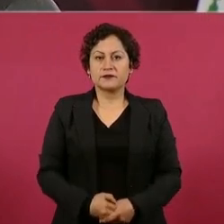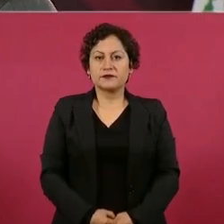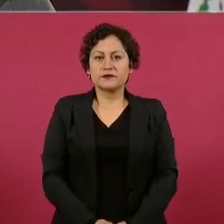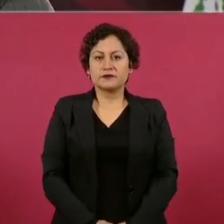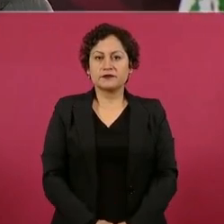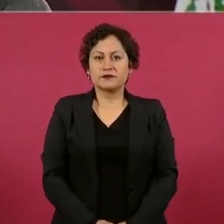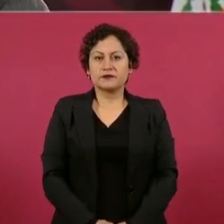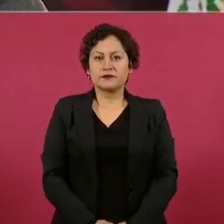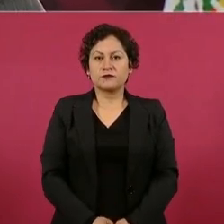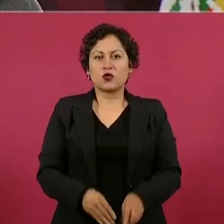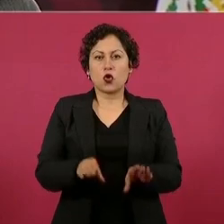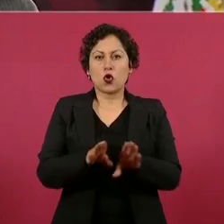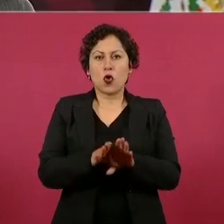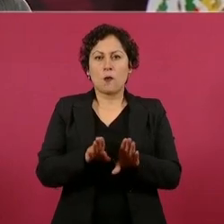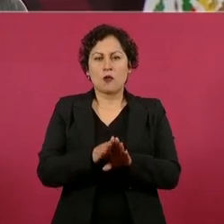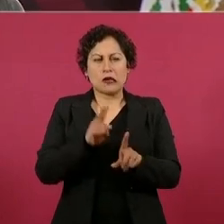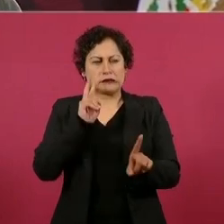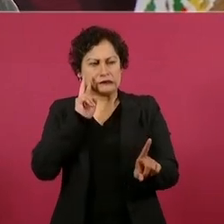frivolidad,